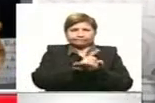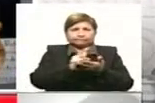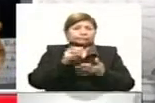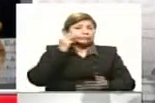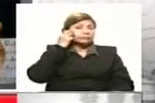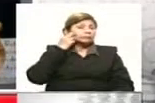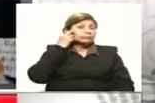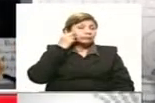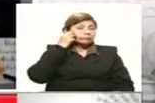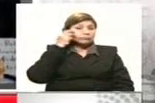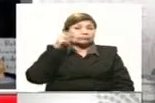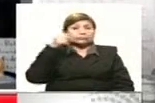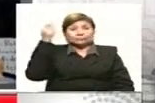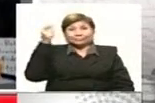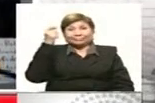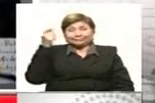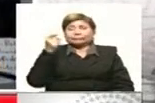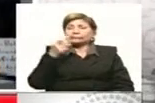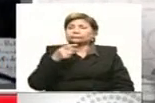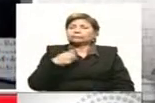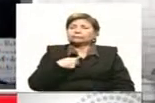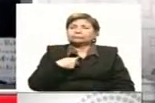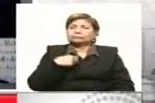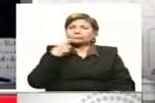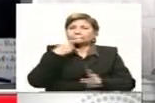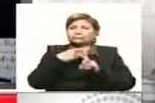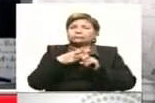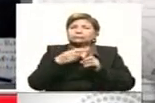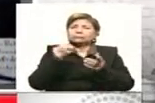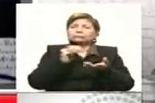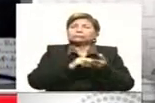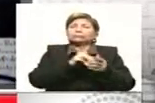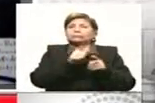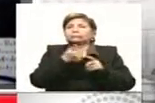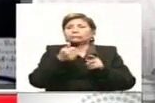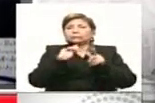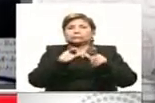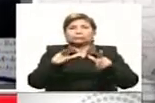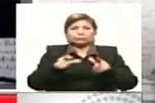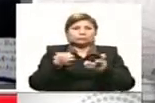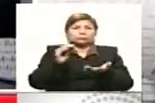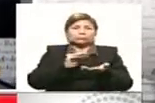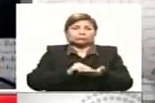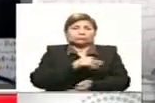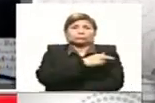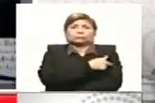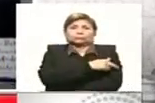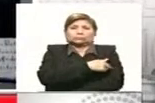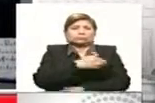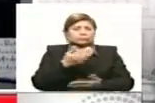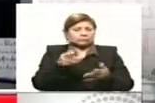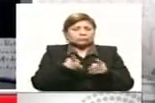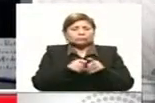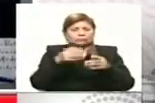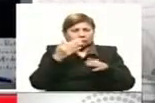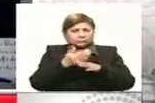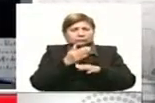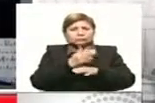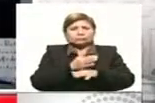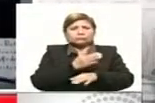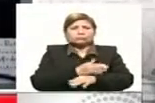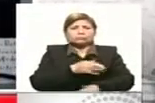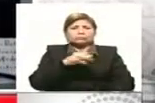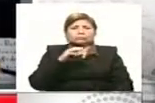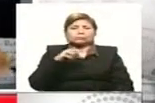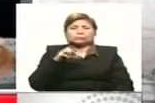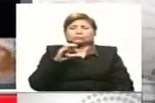Sierra de Piura, donde tendríamos que sumarle algunos establecimientos más que ya están en marcha, como el de